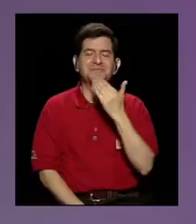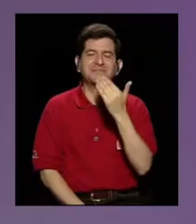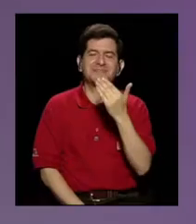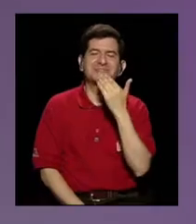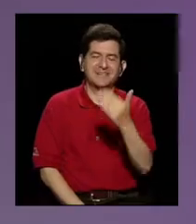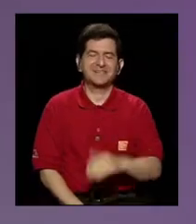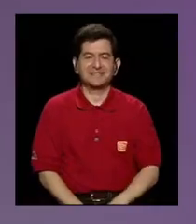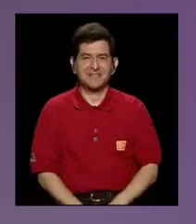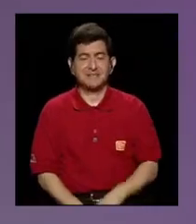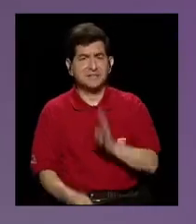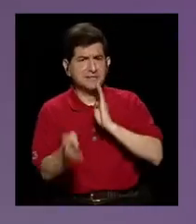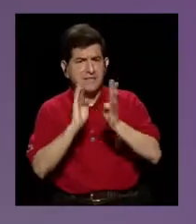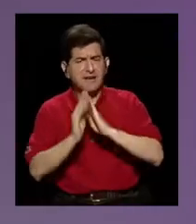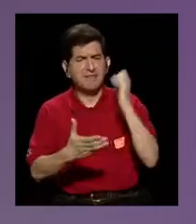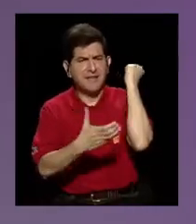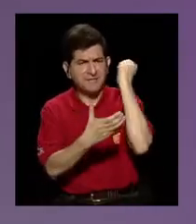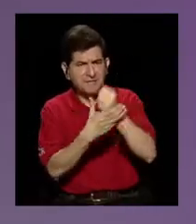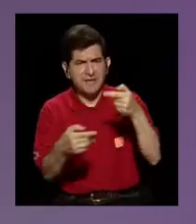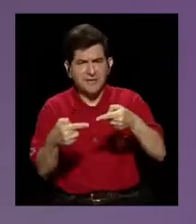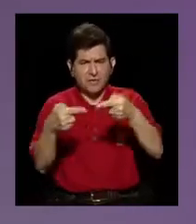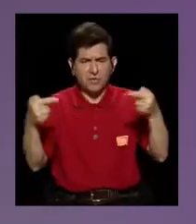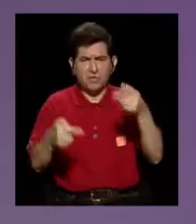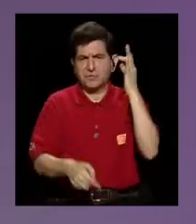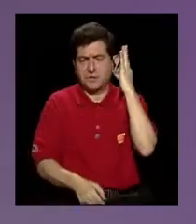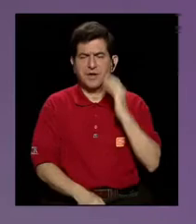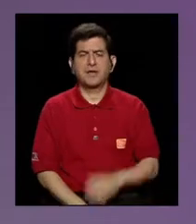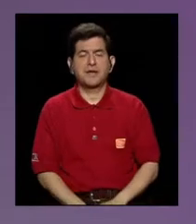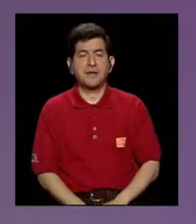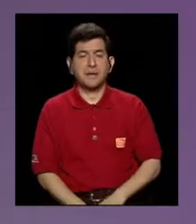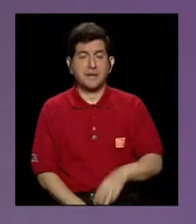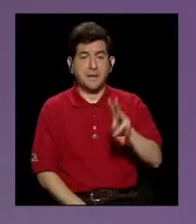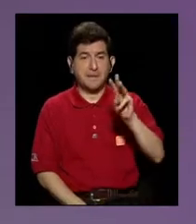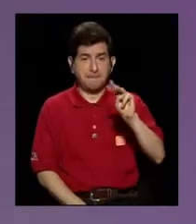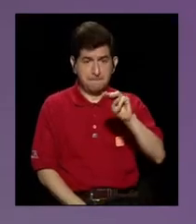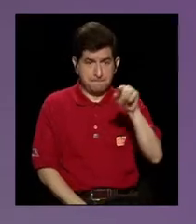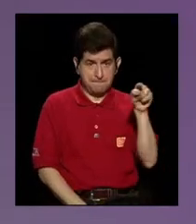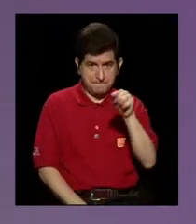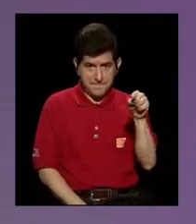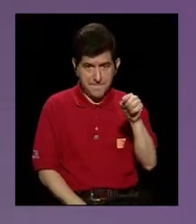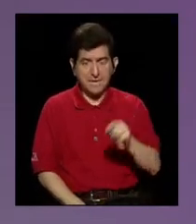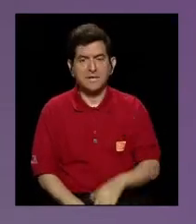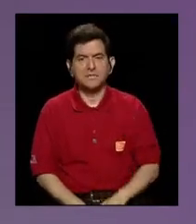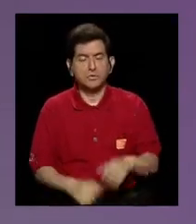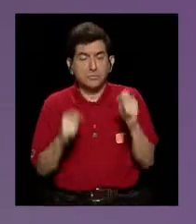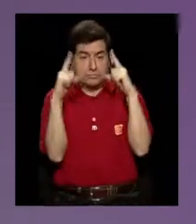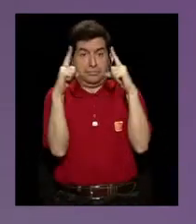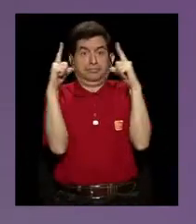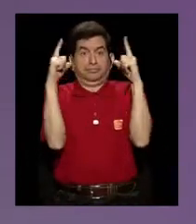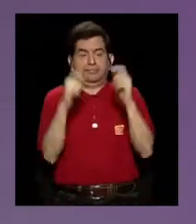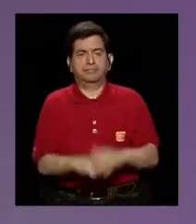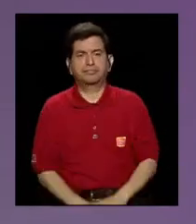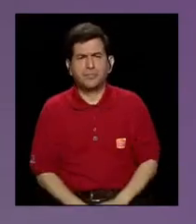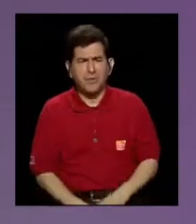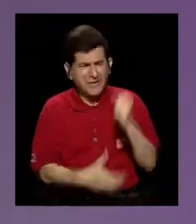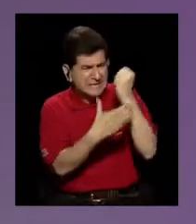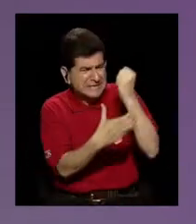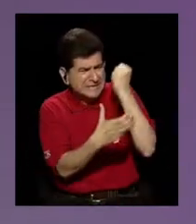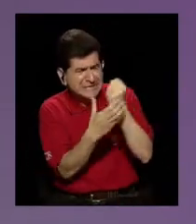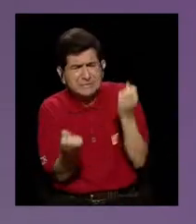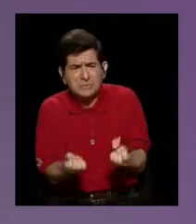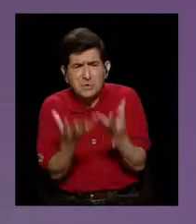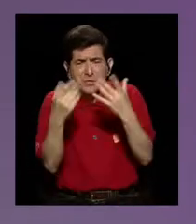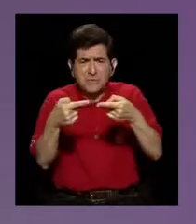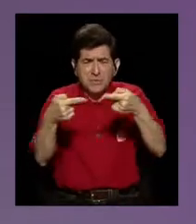gracias. Bueno, vamos a hablar de femicidios. Este mes de marzo realmente nos asombró porque hubo una oleada de